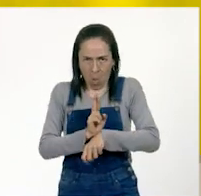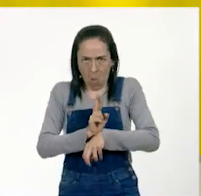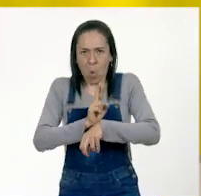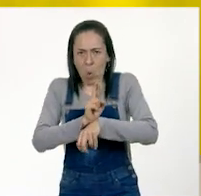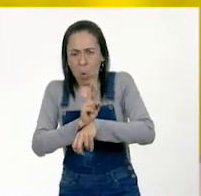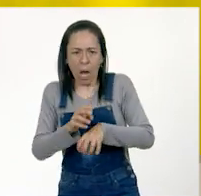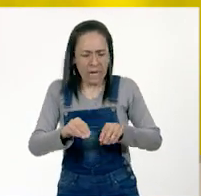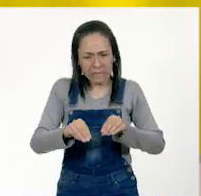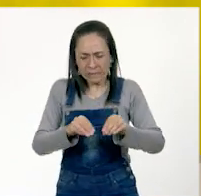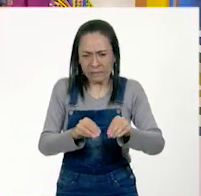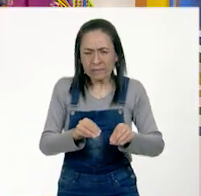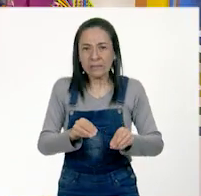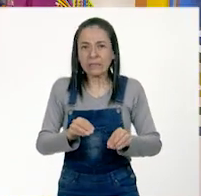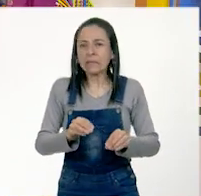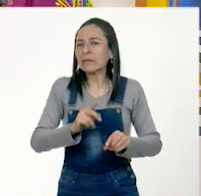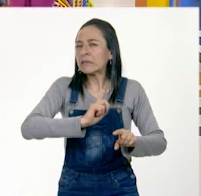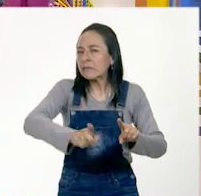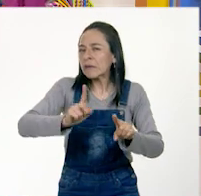sorpresa?